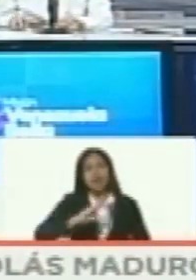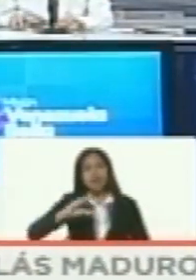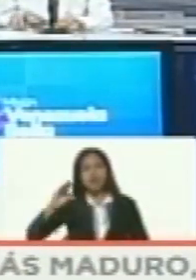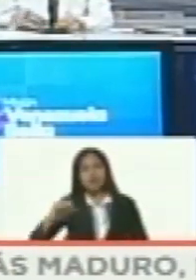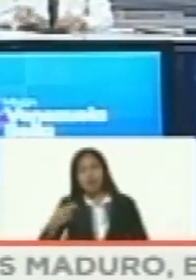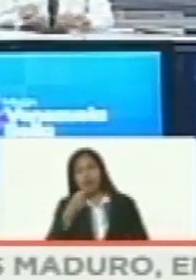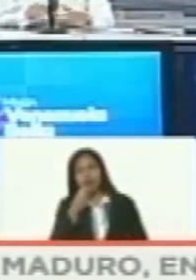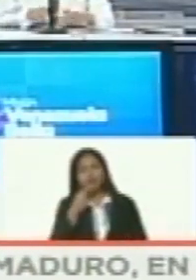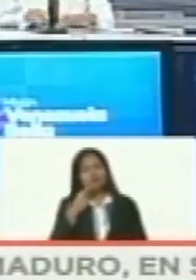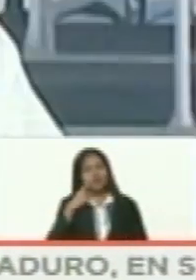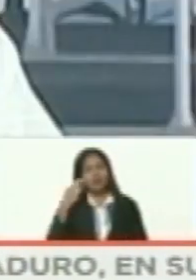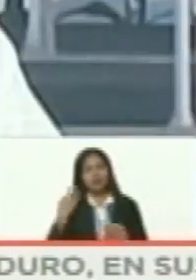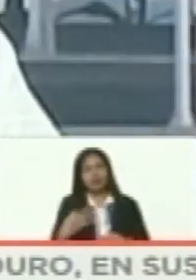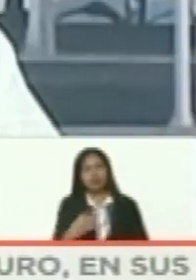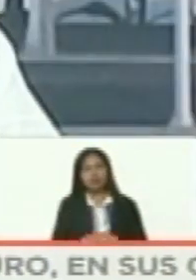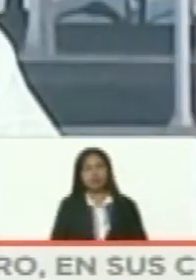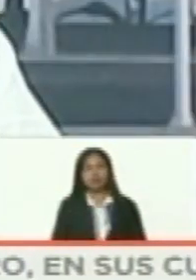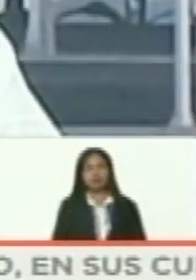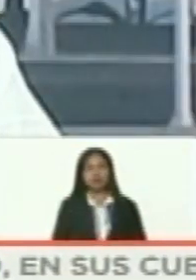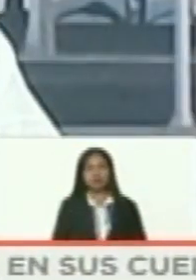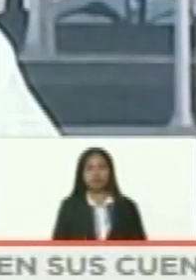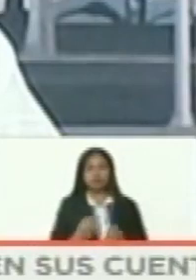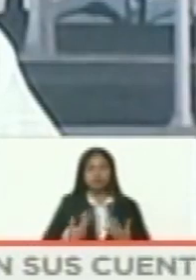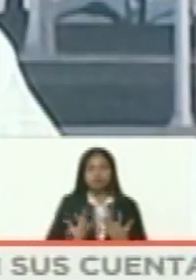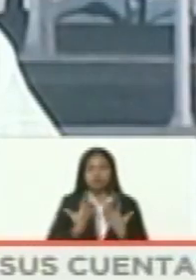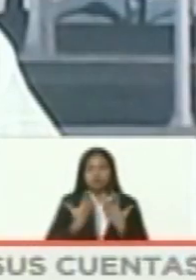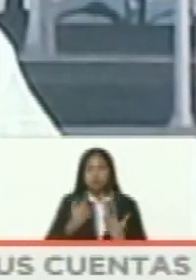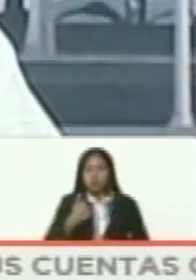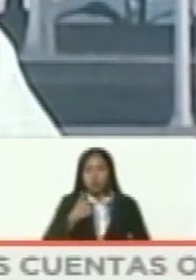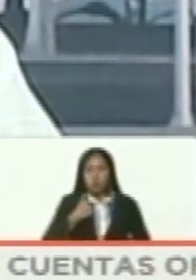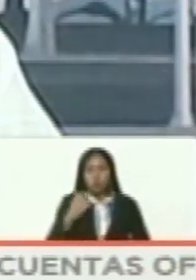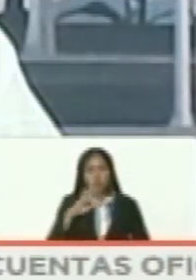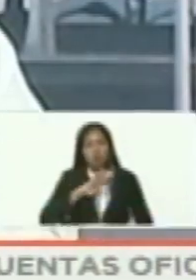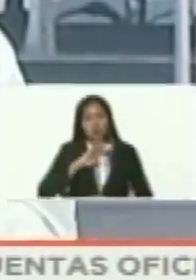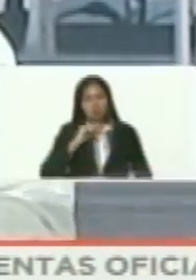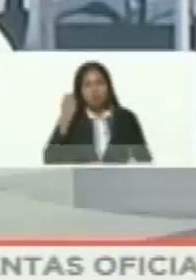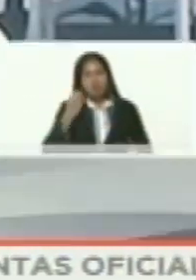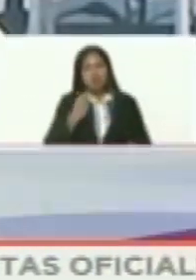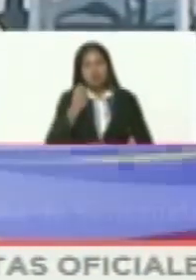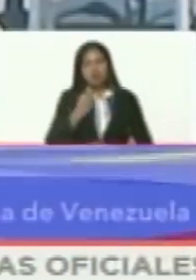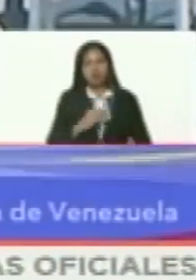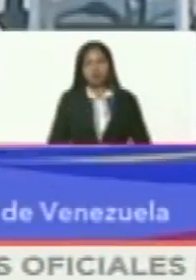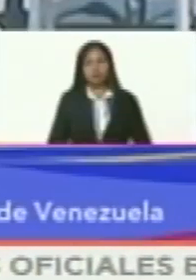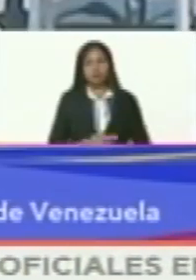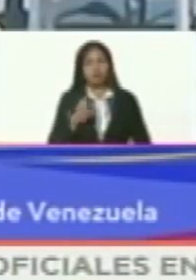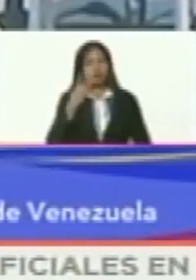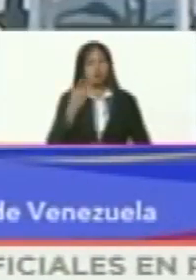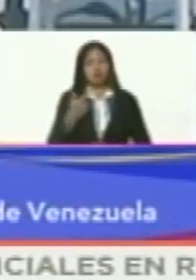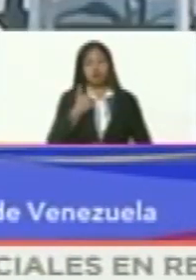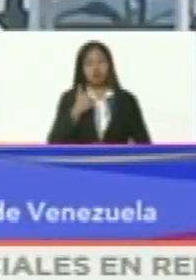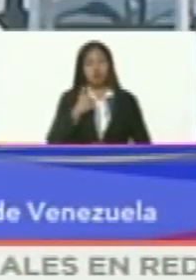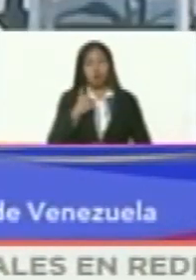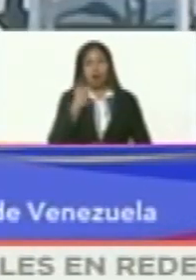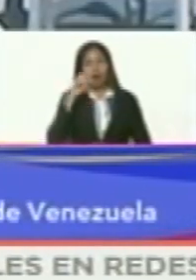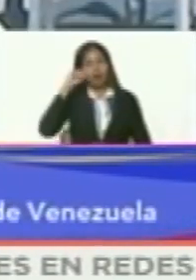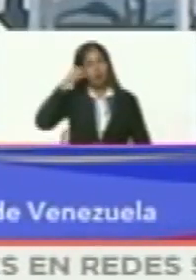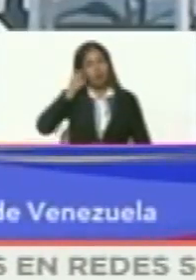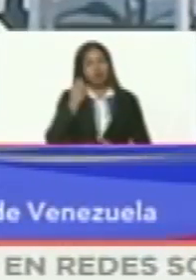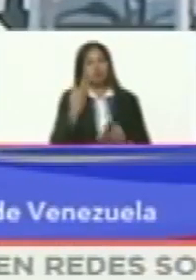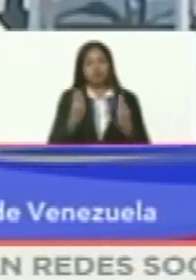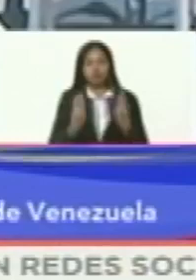hermoso que lo inspira a uno y que en mi caso me trae tantos recuerdos.